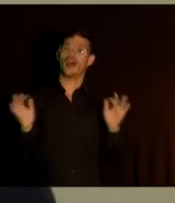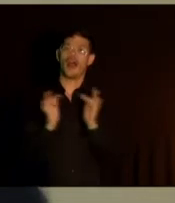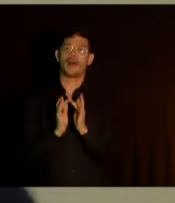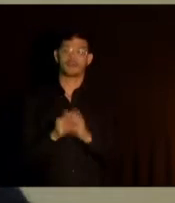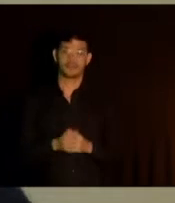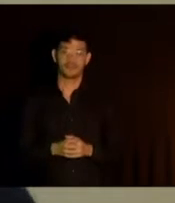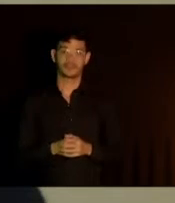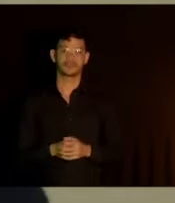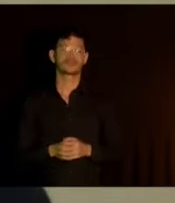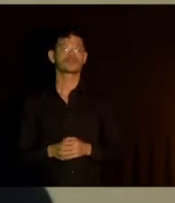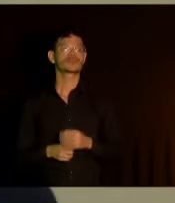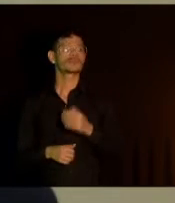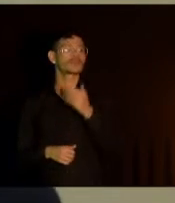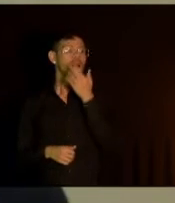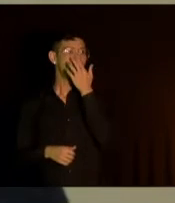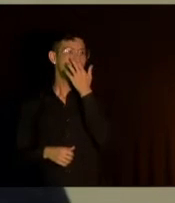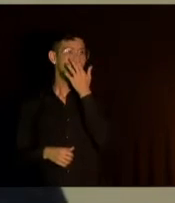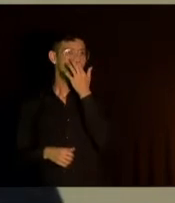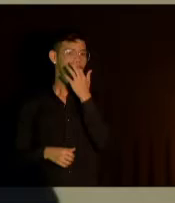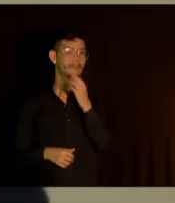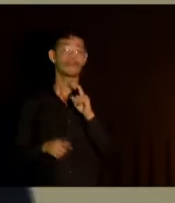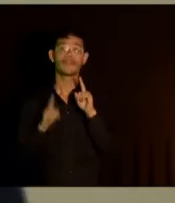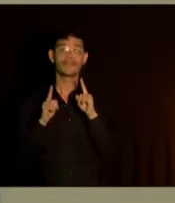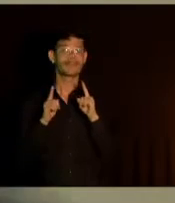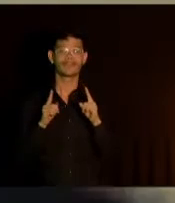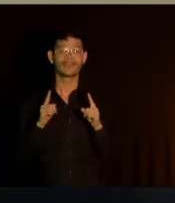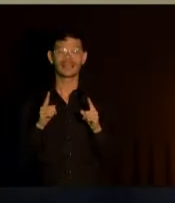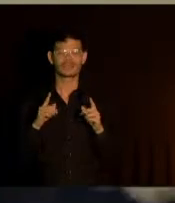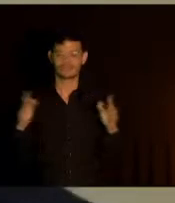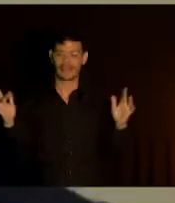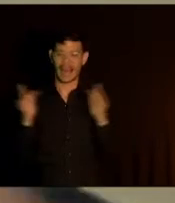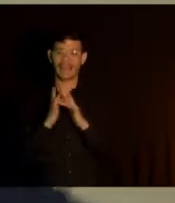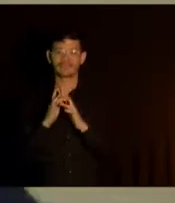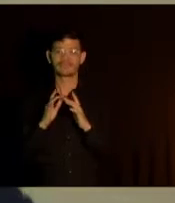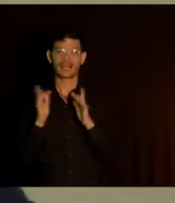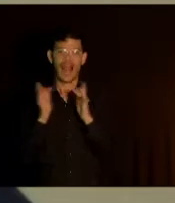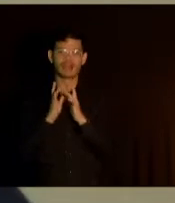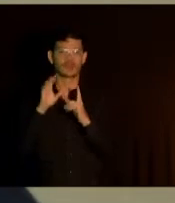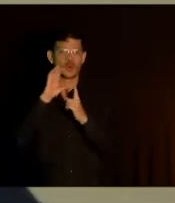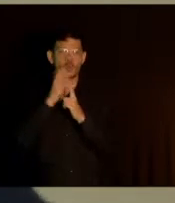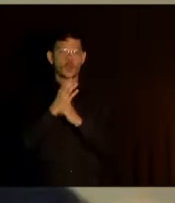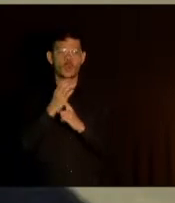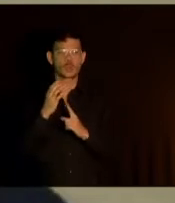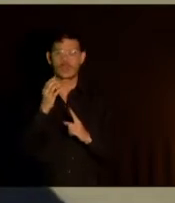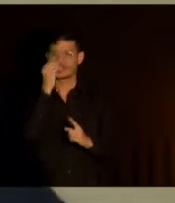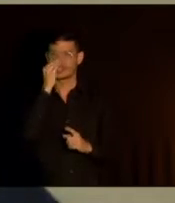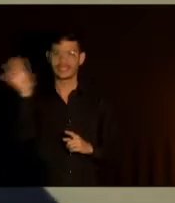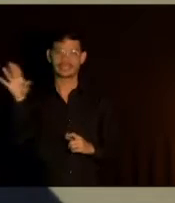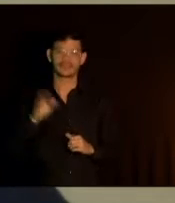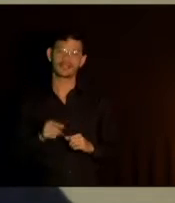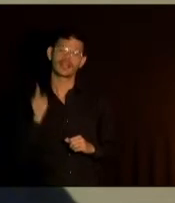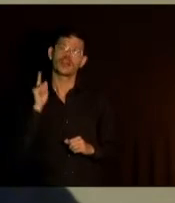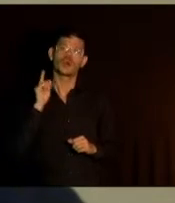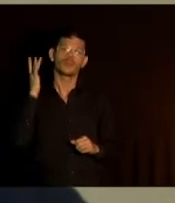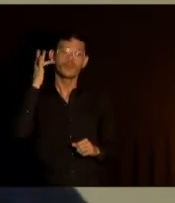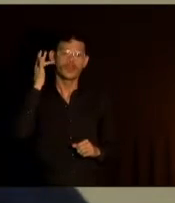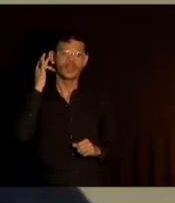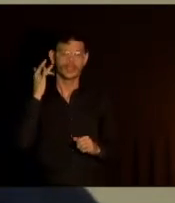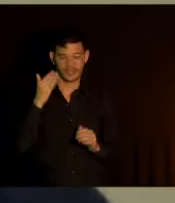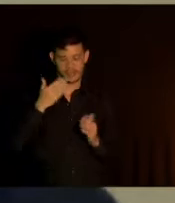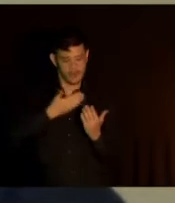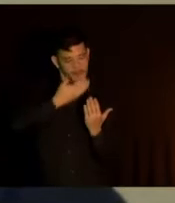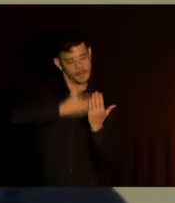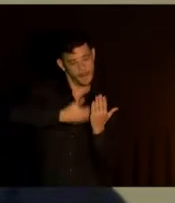No funciona culturalmente, porque lo que está en el papel, lo que está en los